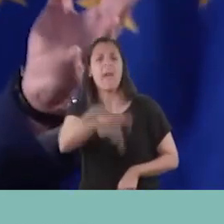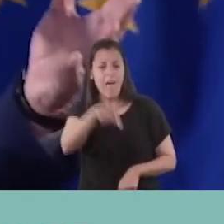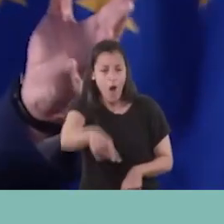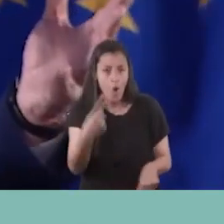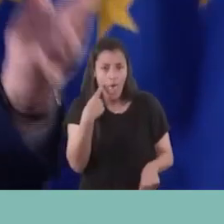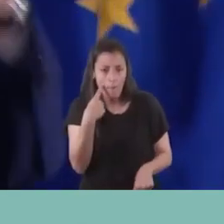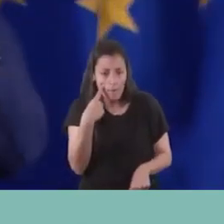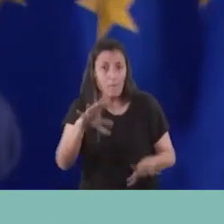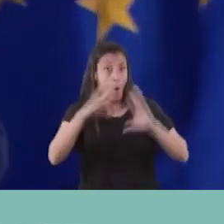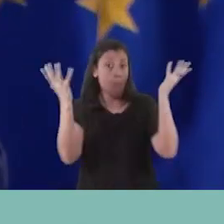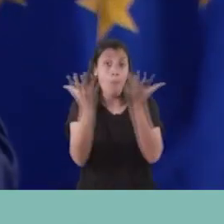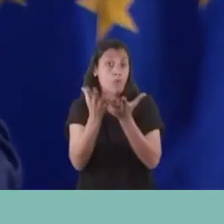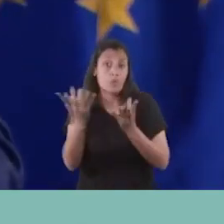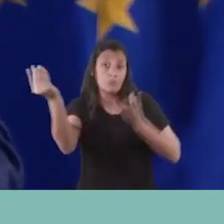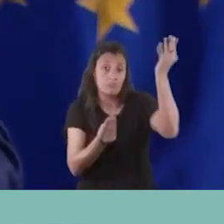en este globo terráqueo